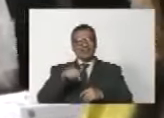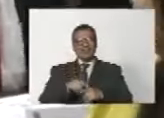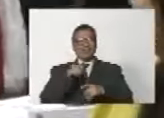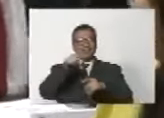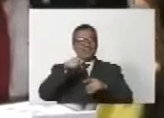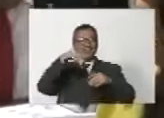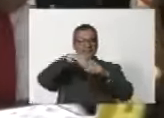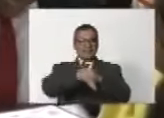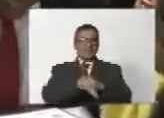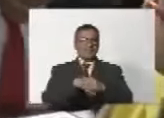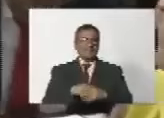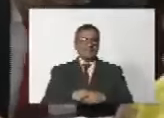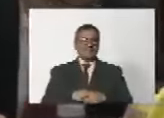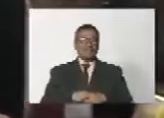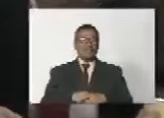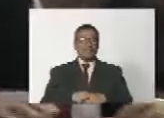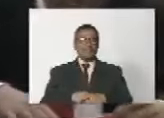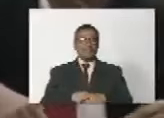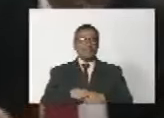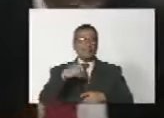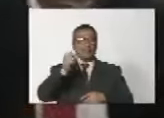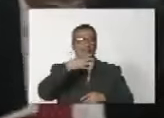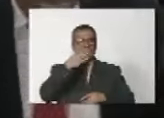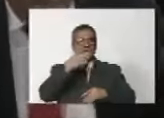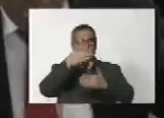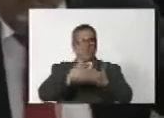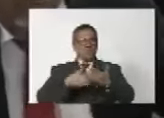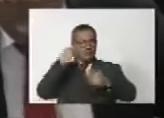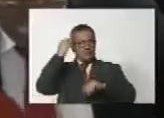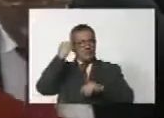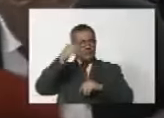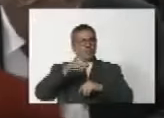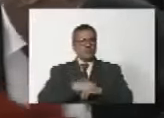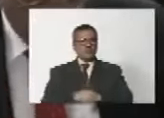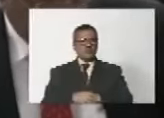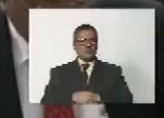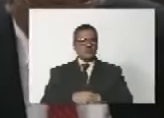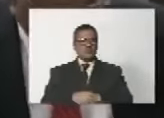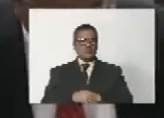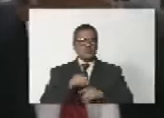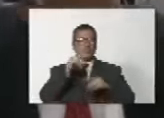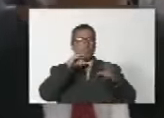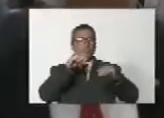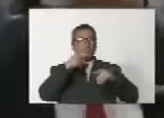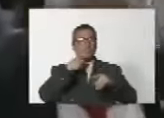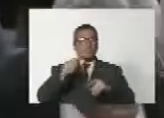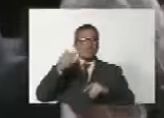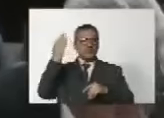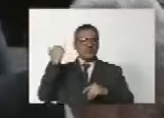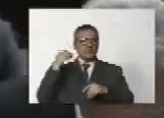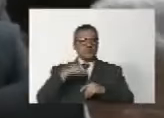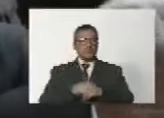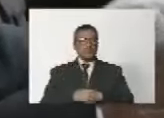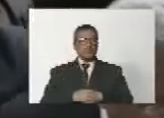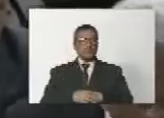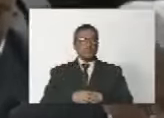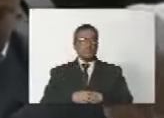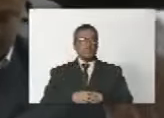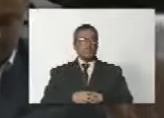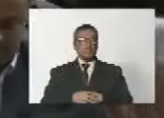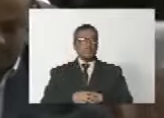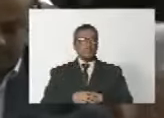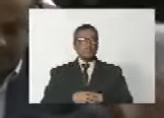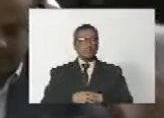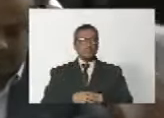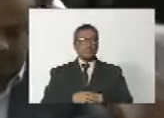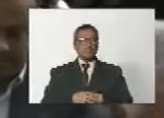el depósito. Bueno, en la perspectiva de los discursos anteriores y como